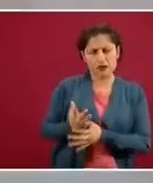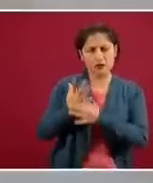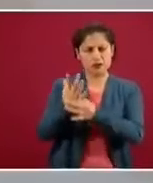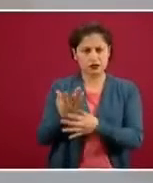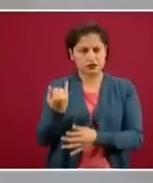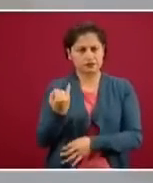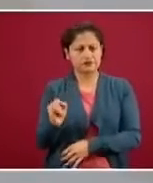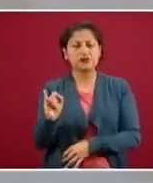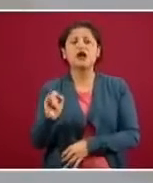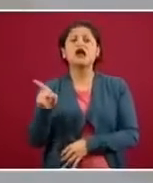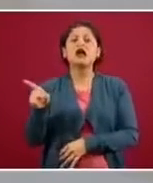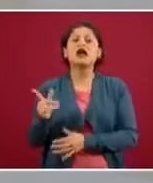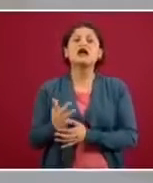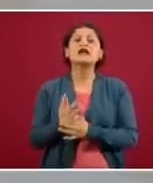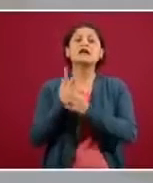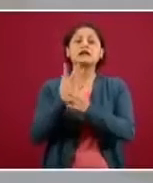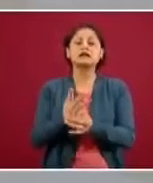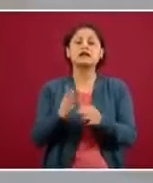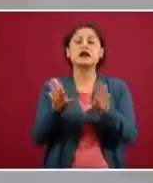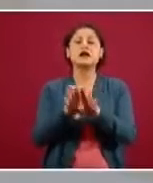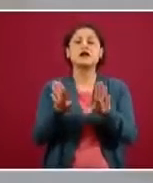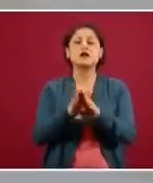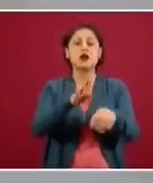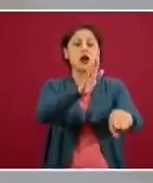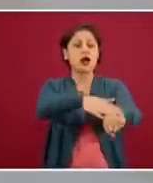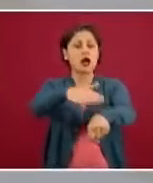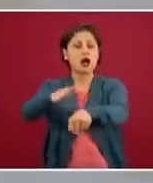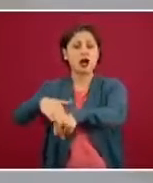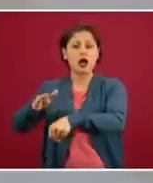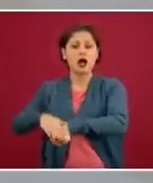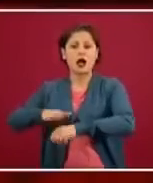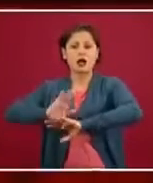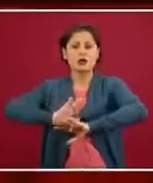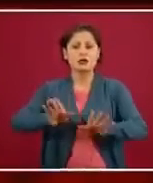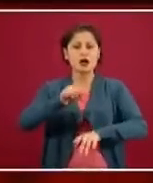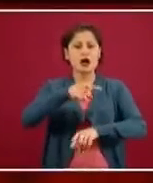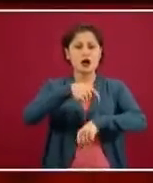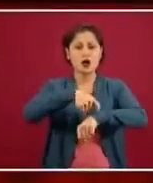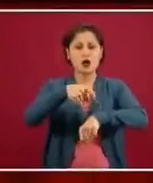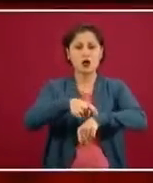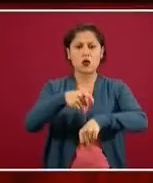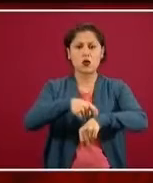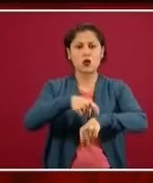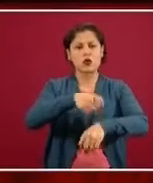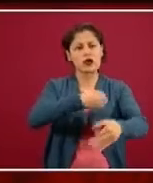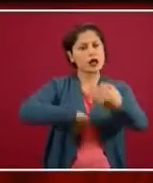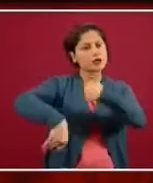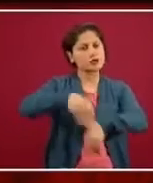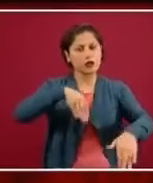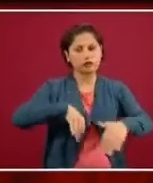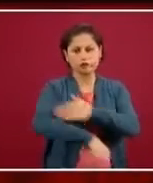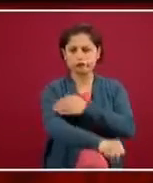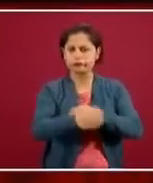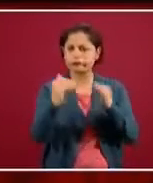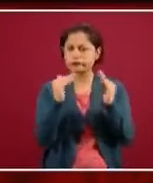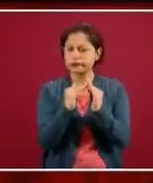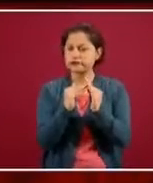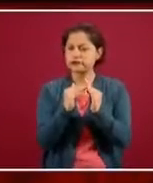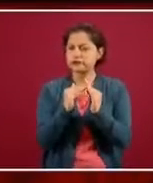se declararía el estado de emergencia o el toque de queda. Esto es falso, no crean en esas